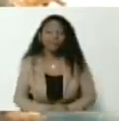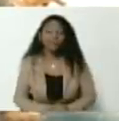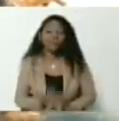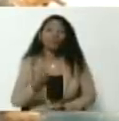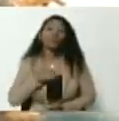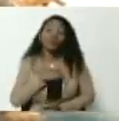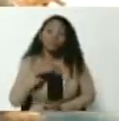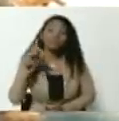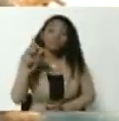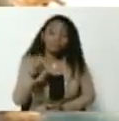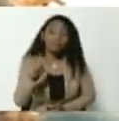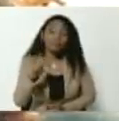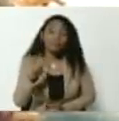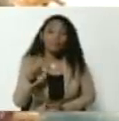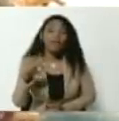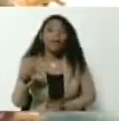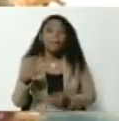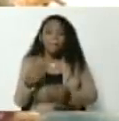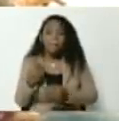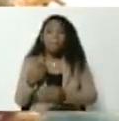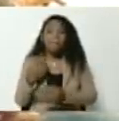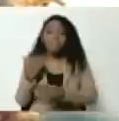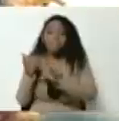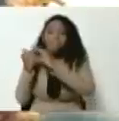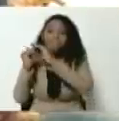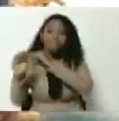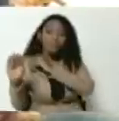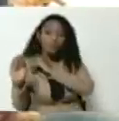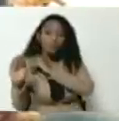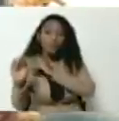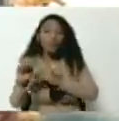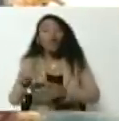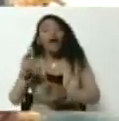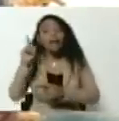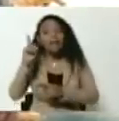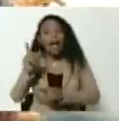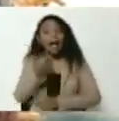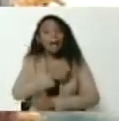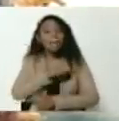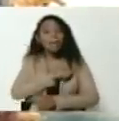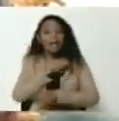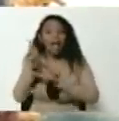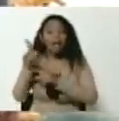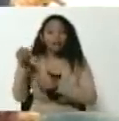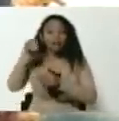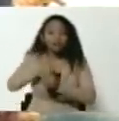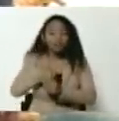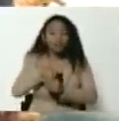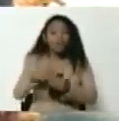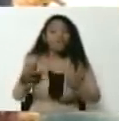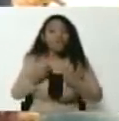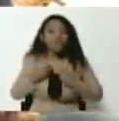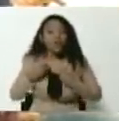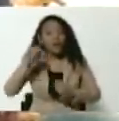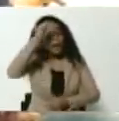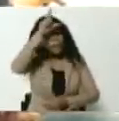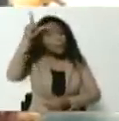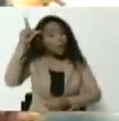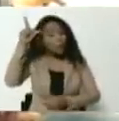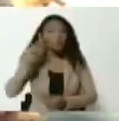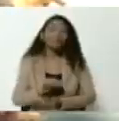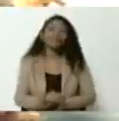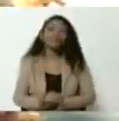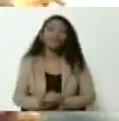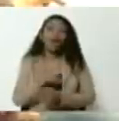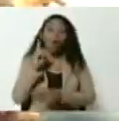Nosotros también vamos a mandar una comunicación a las Cortes en España, porque allí vive, entiendo yo, el señor Leopoldo López, en